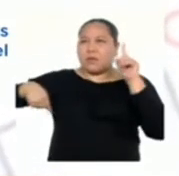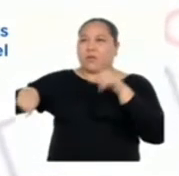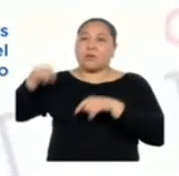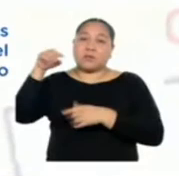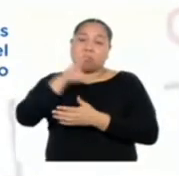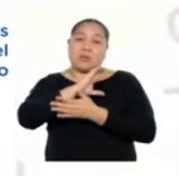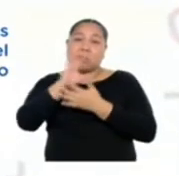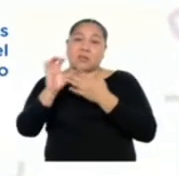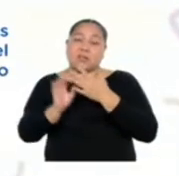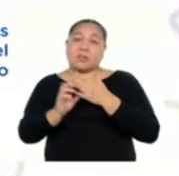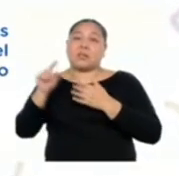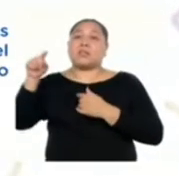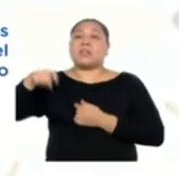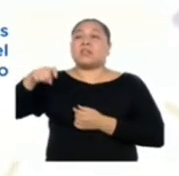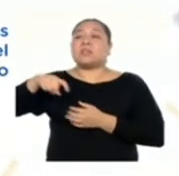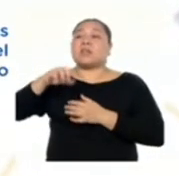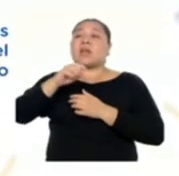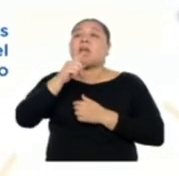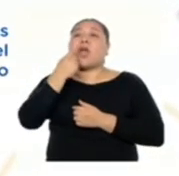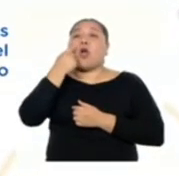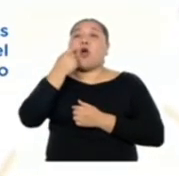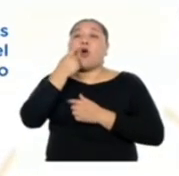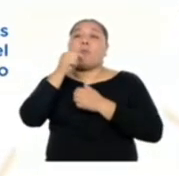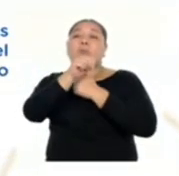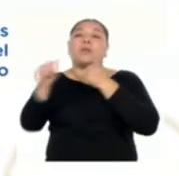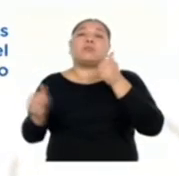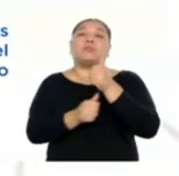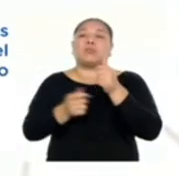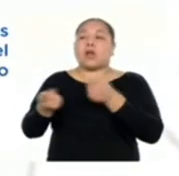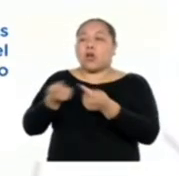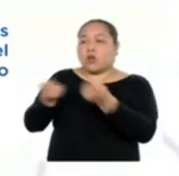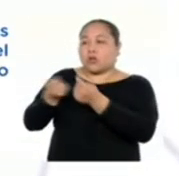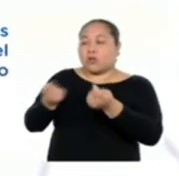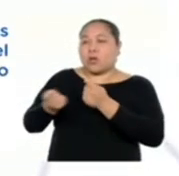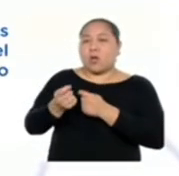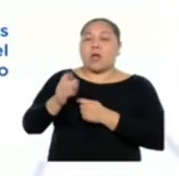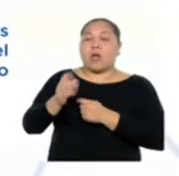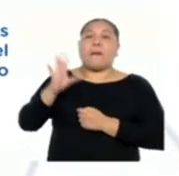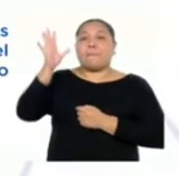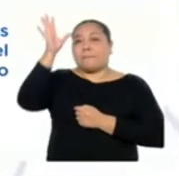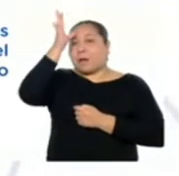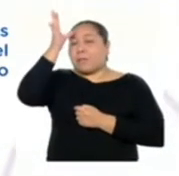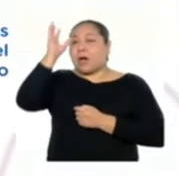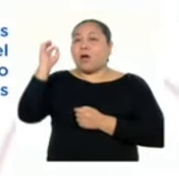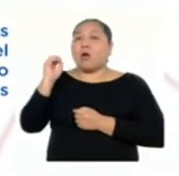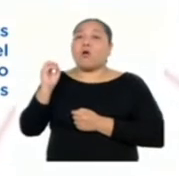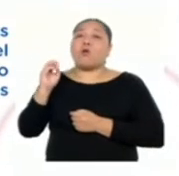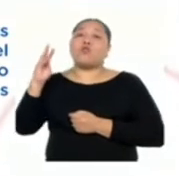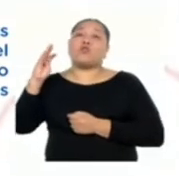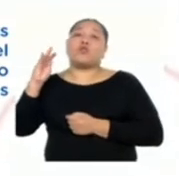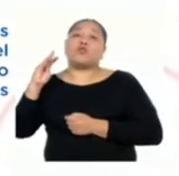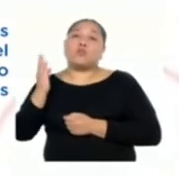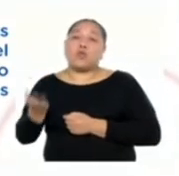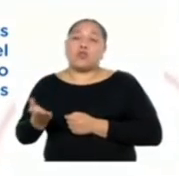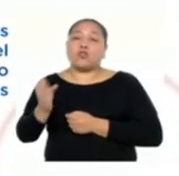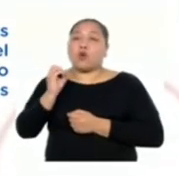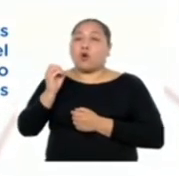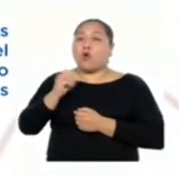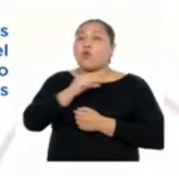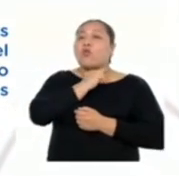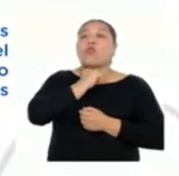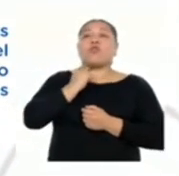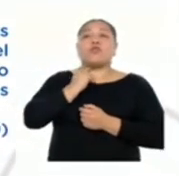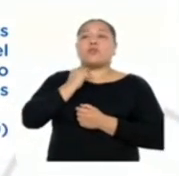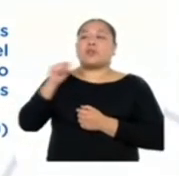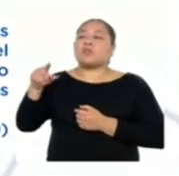ubicaban necesariamente bajo la tutela masculina, padre, esposo o sacerdote, adscribiéndoles así un rango